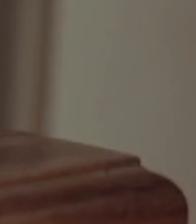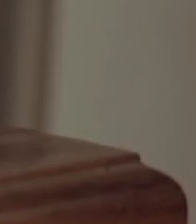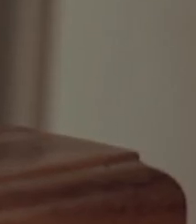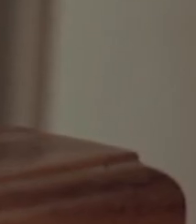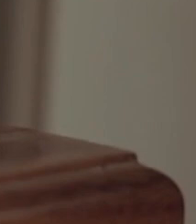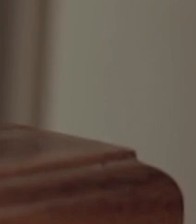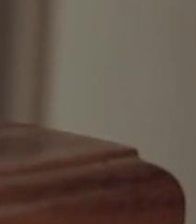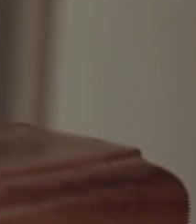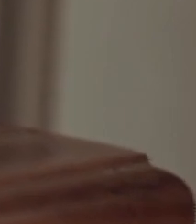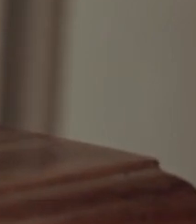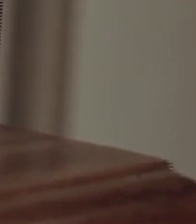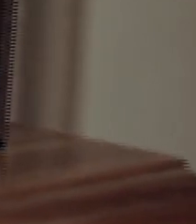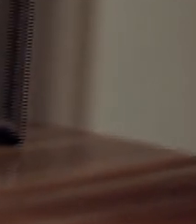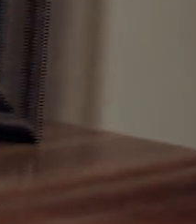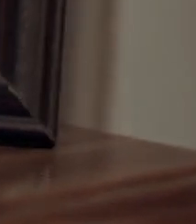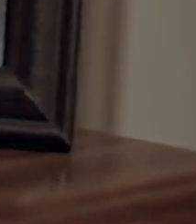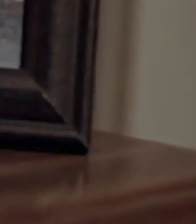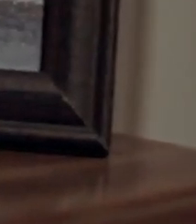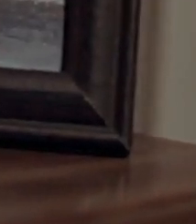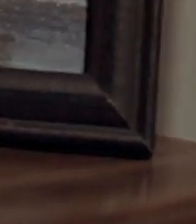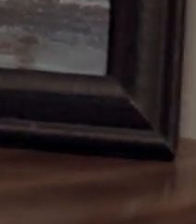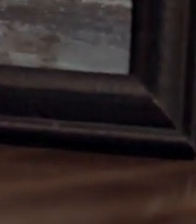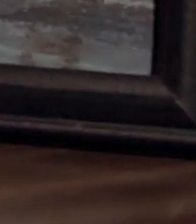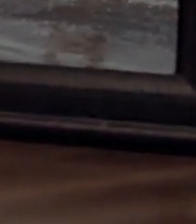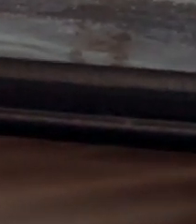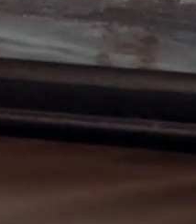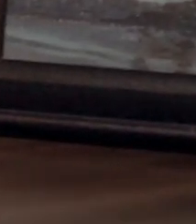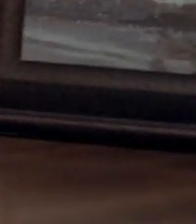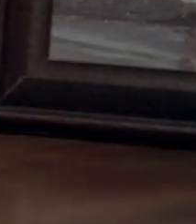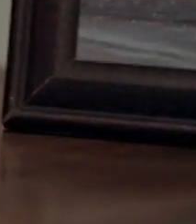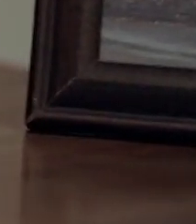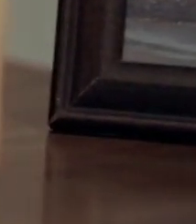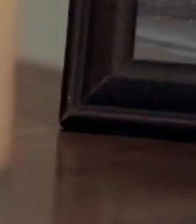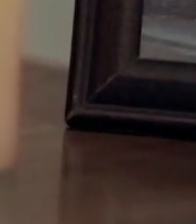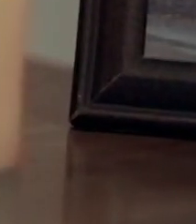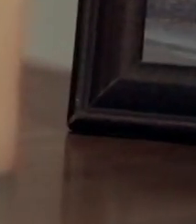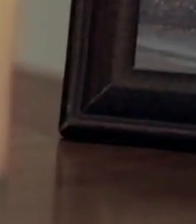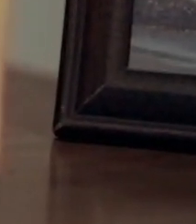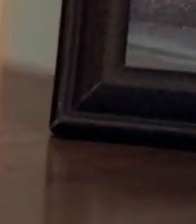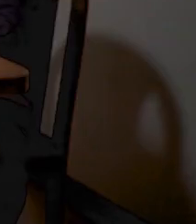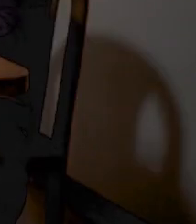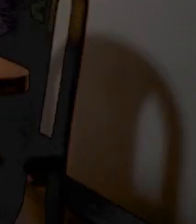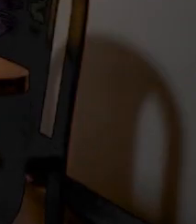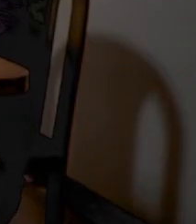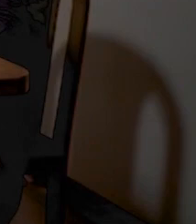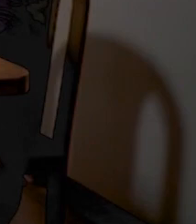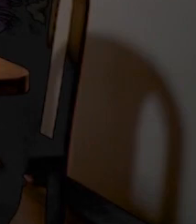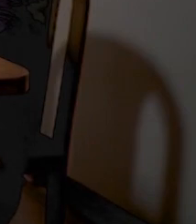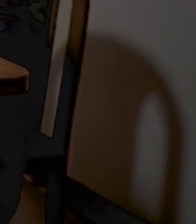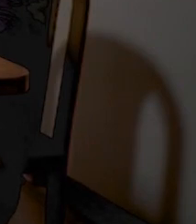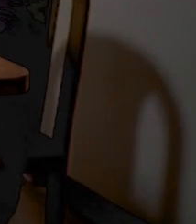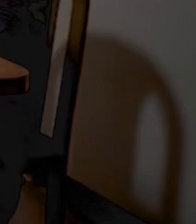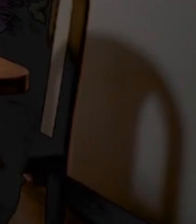en sus aguas el significado de la paz. Me pierdo en la inmensidad de su mar. Siempre quiero regresar.